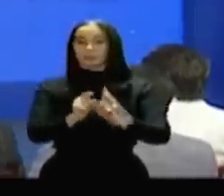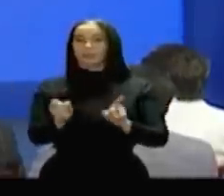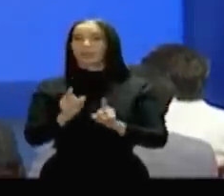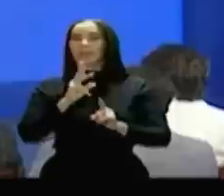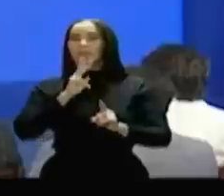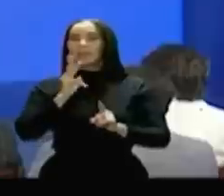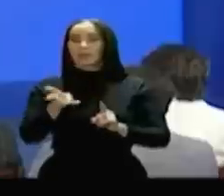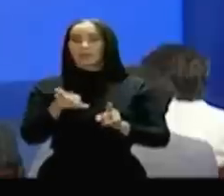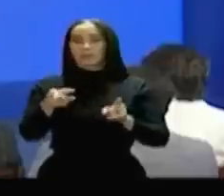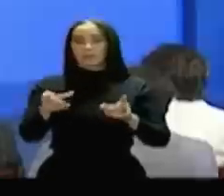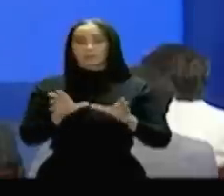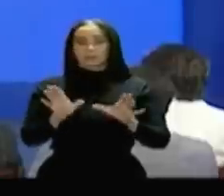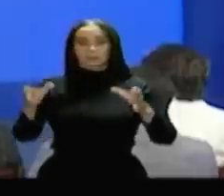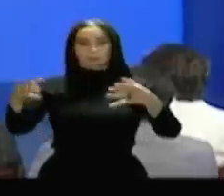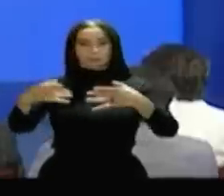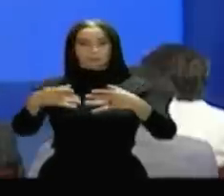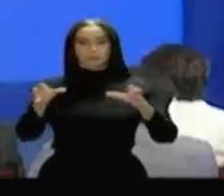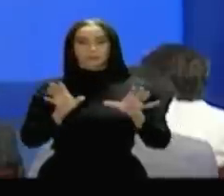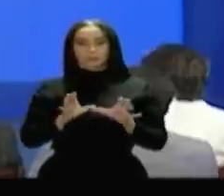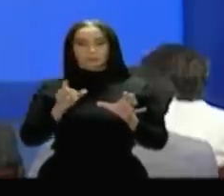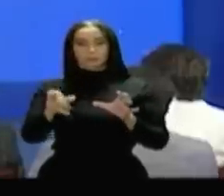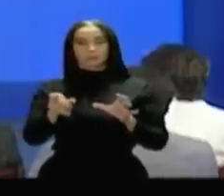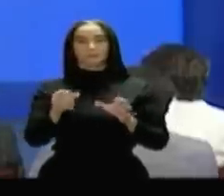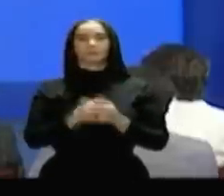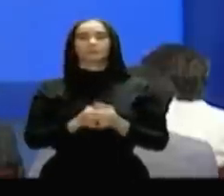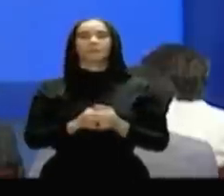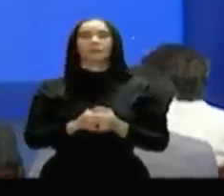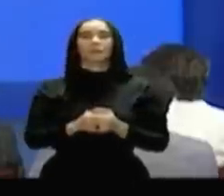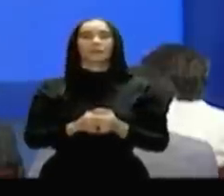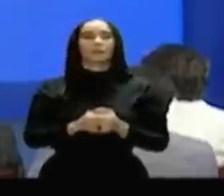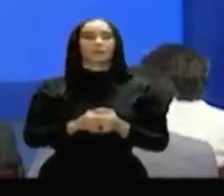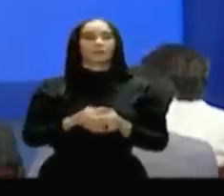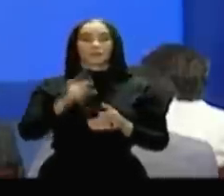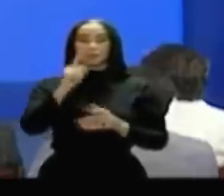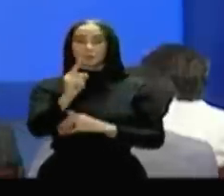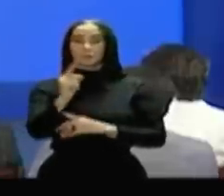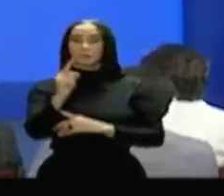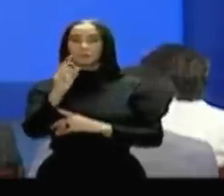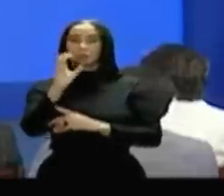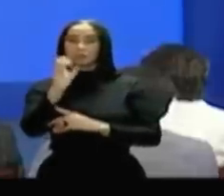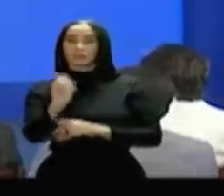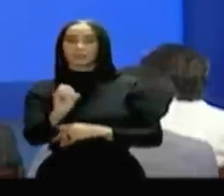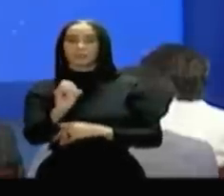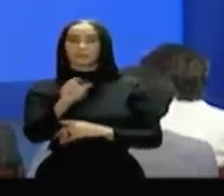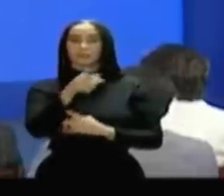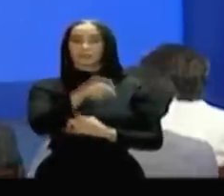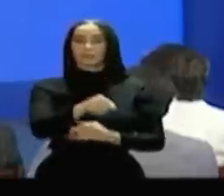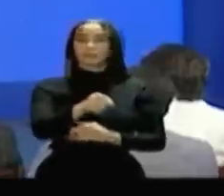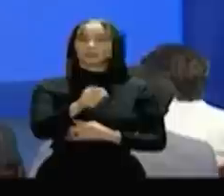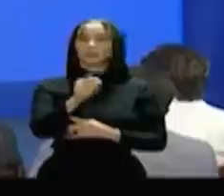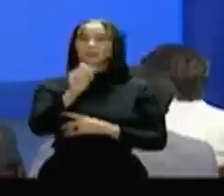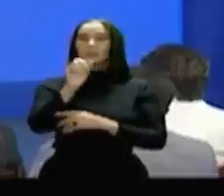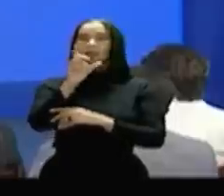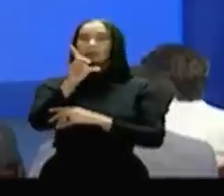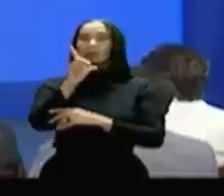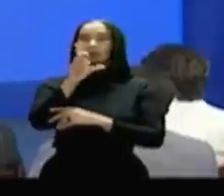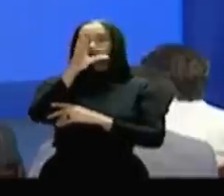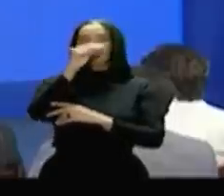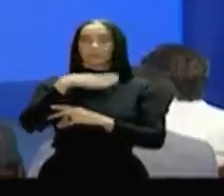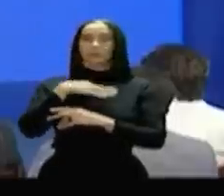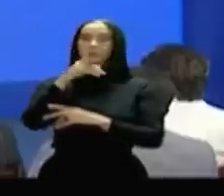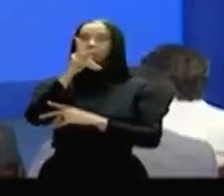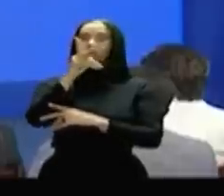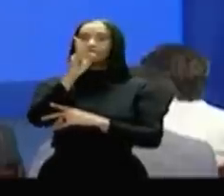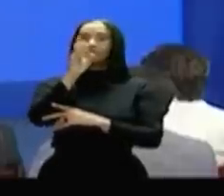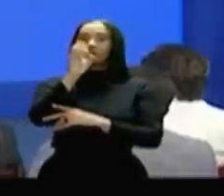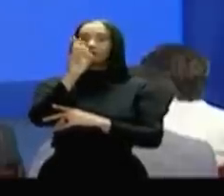un abuso verdadero en contra del río. Entonces, el río, por más afluente que nosotros, digamos, vamos a abrir,